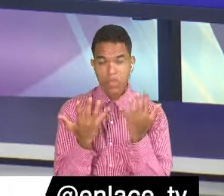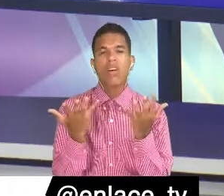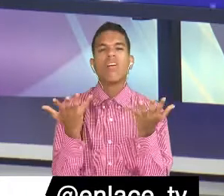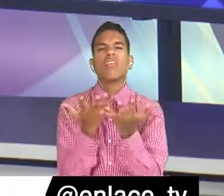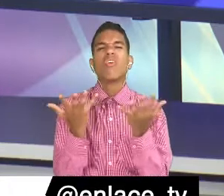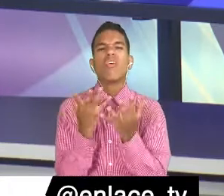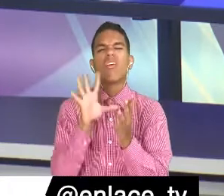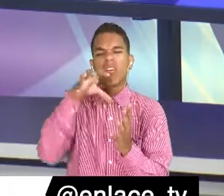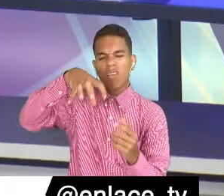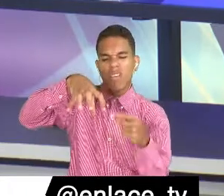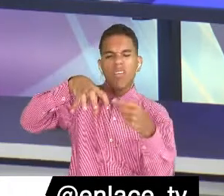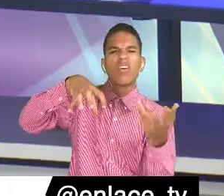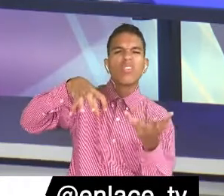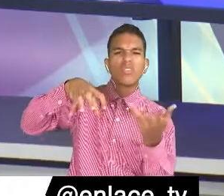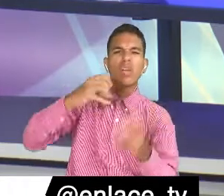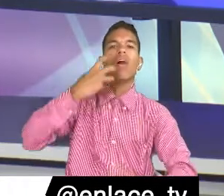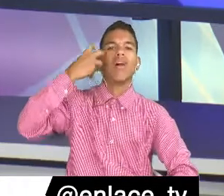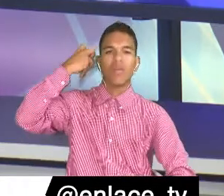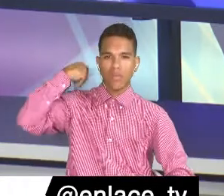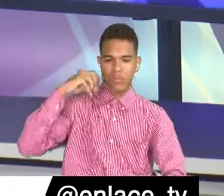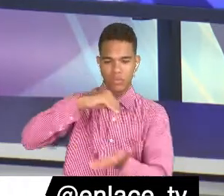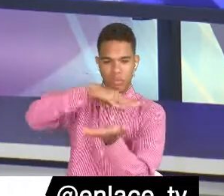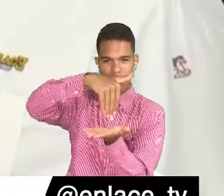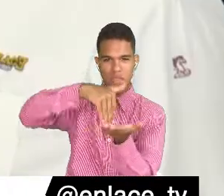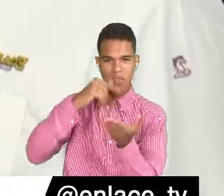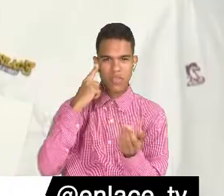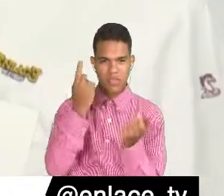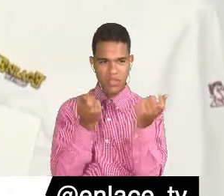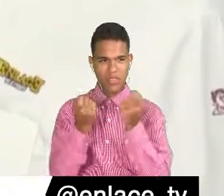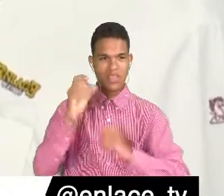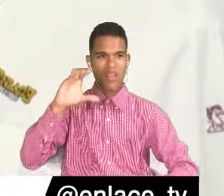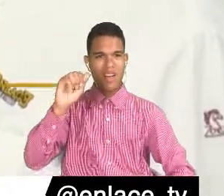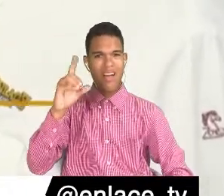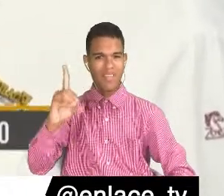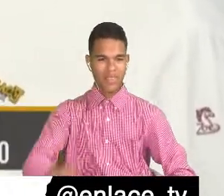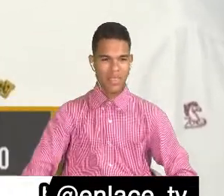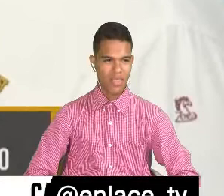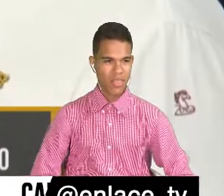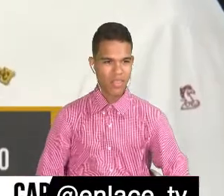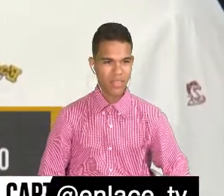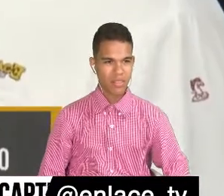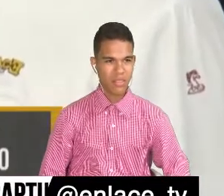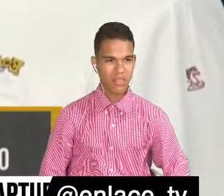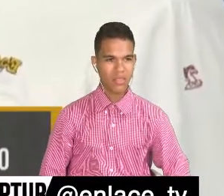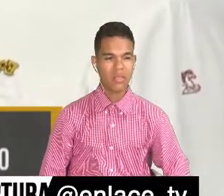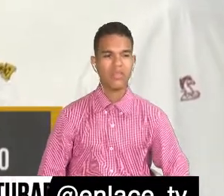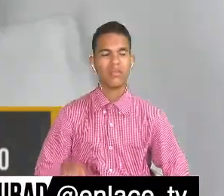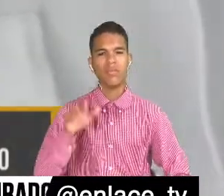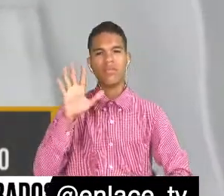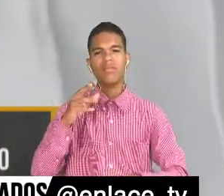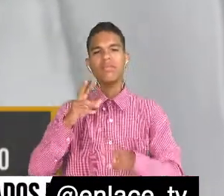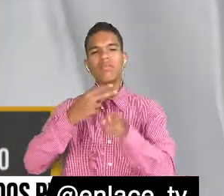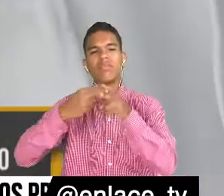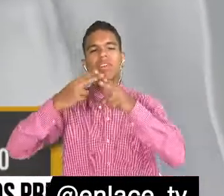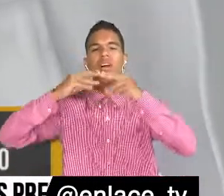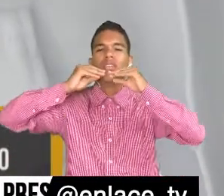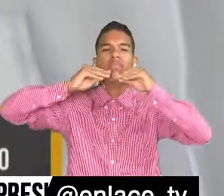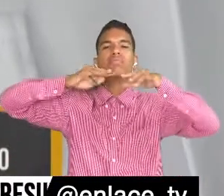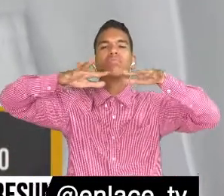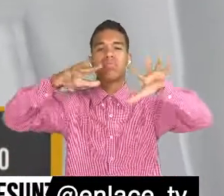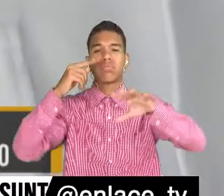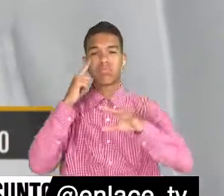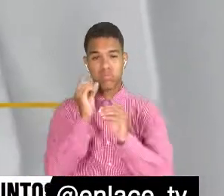antiguo Centro Administrativo Municipal CAM. La Armada Nacional promueve la incorporación de jóvenes a sus filas, y para ello este